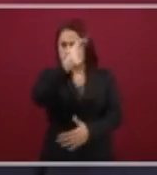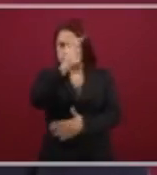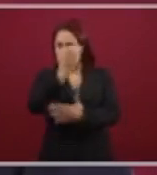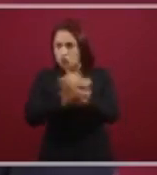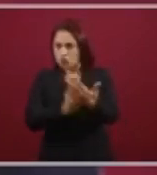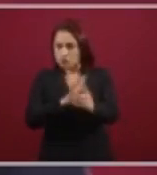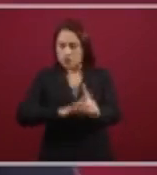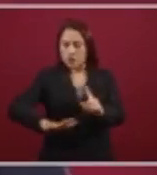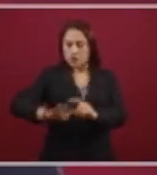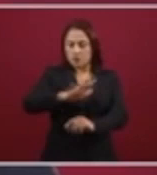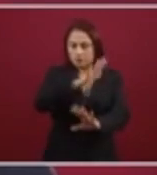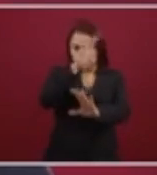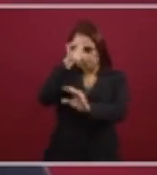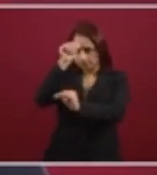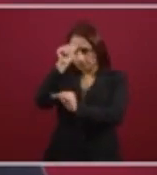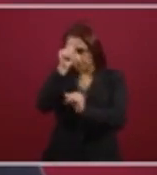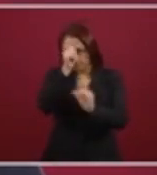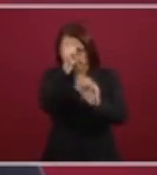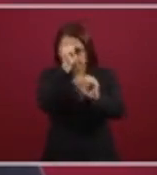recibían